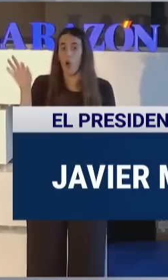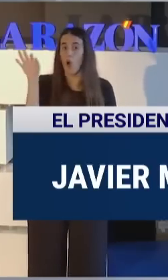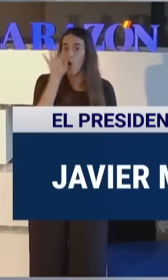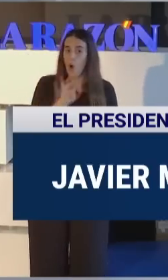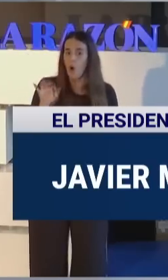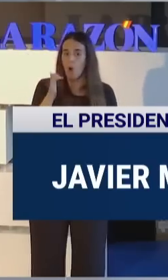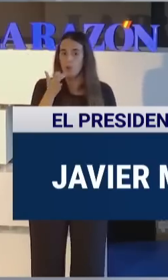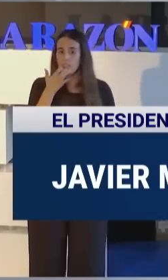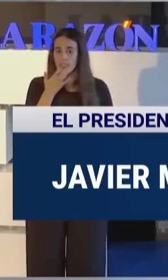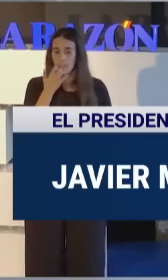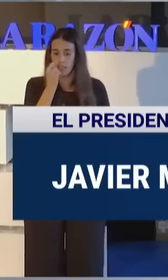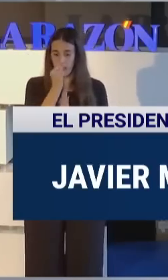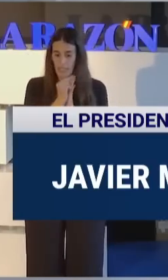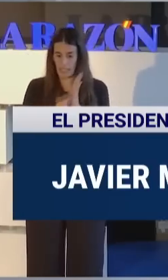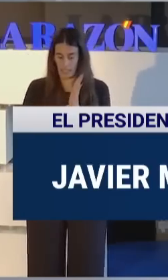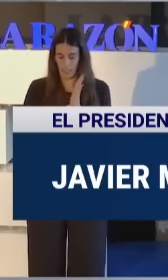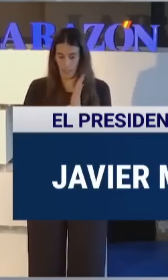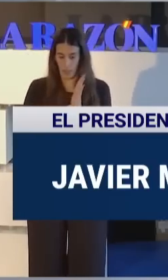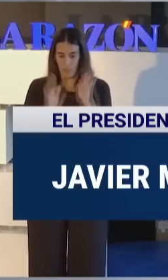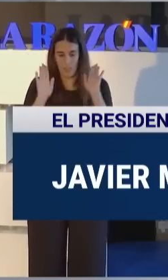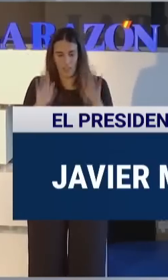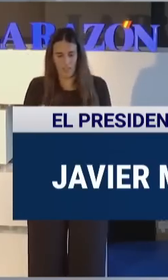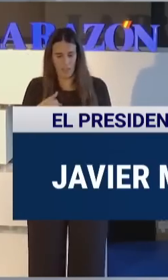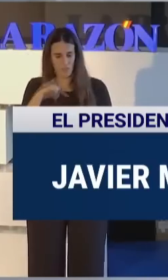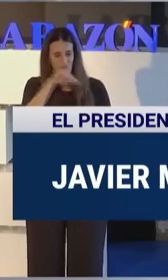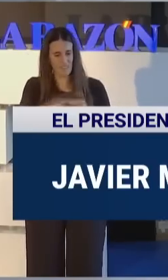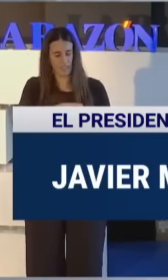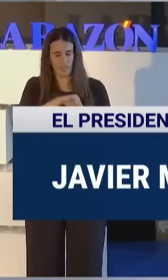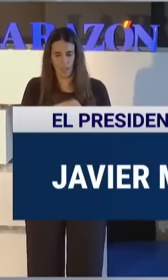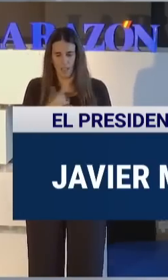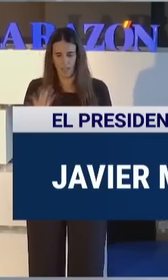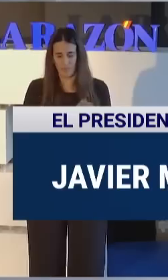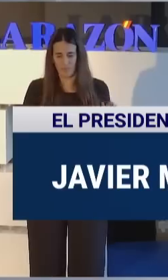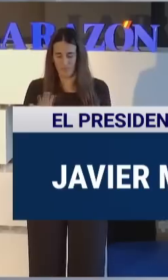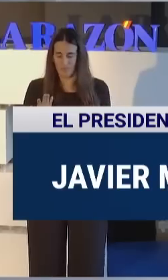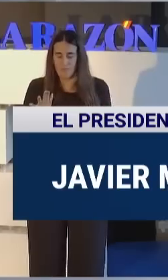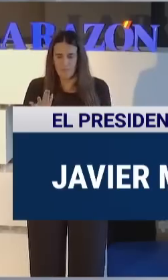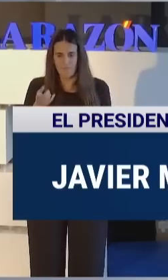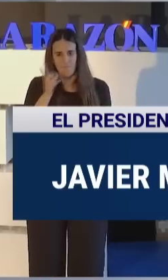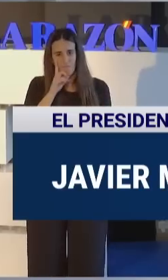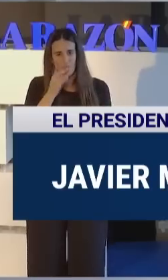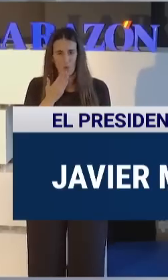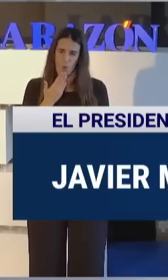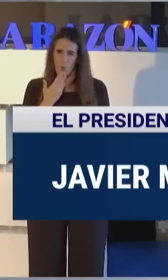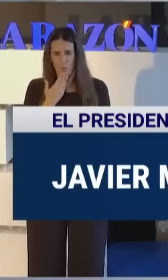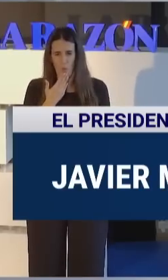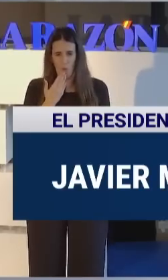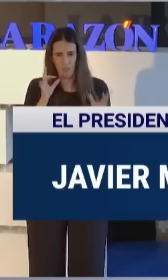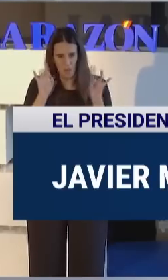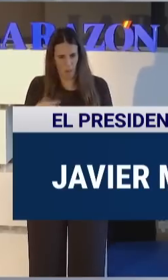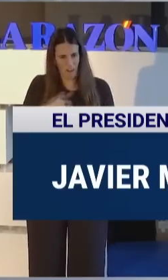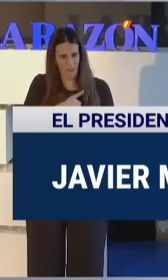con algún criterio de esas características, casi que me sentía como que era un político más, sí,